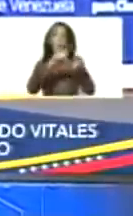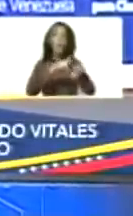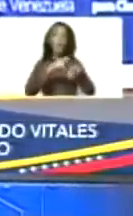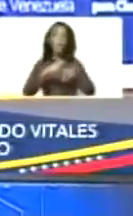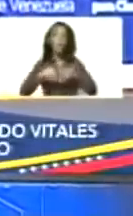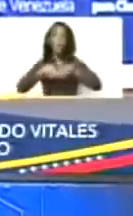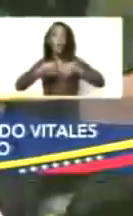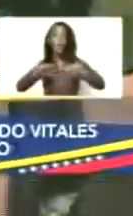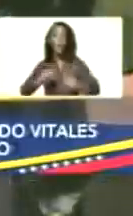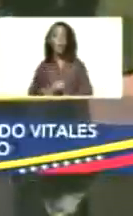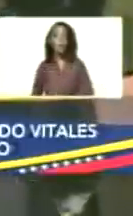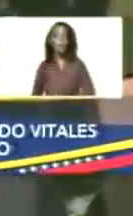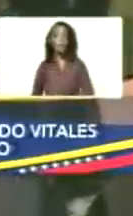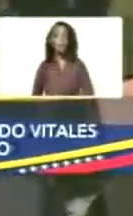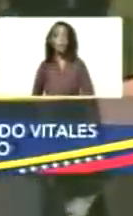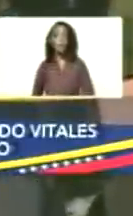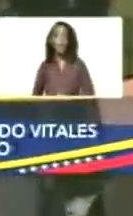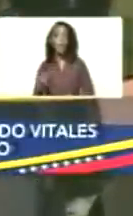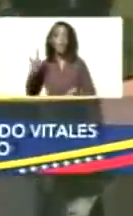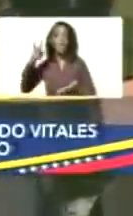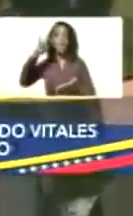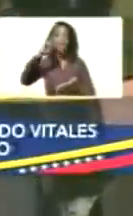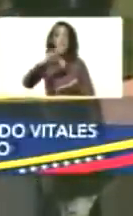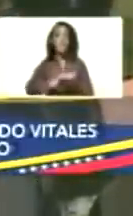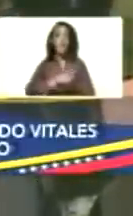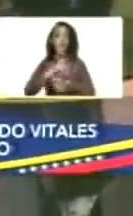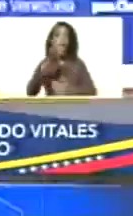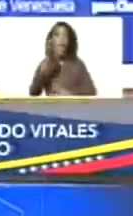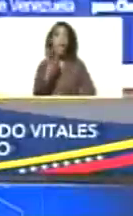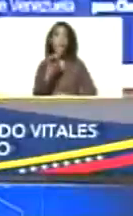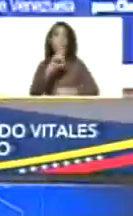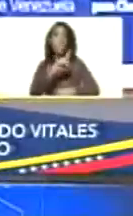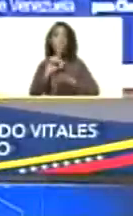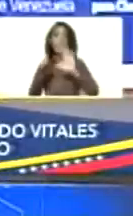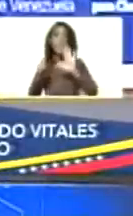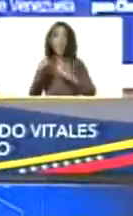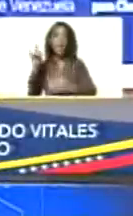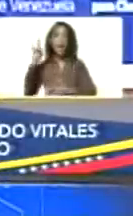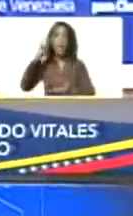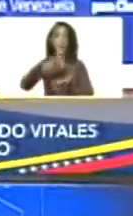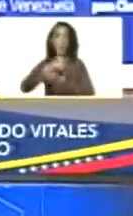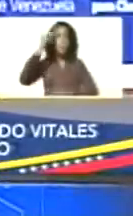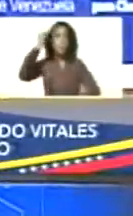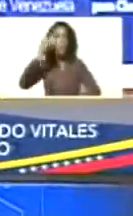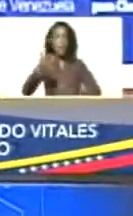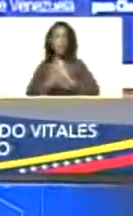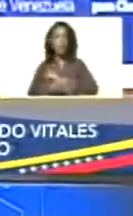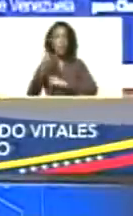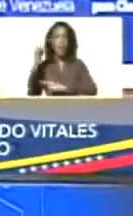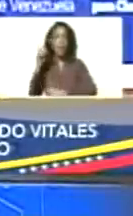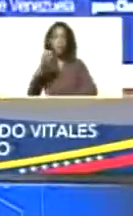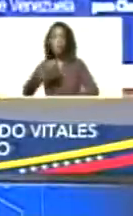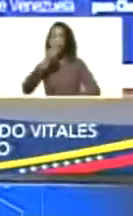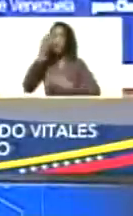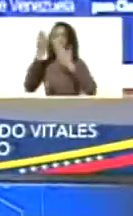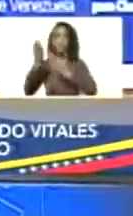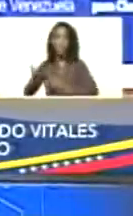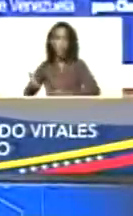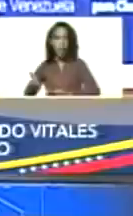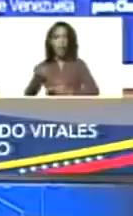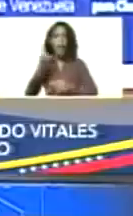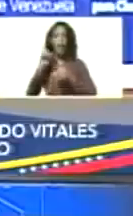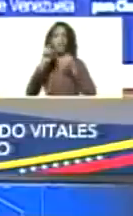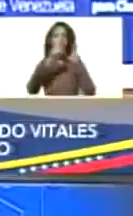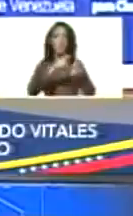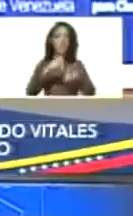Tierra, aviador de F-16. Como buen aviador, es buen